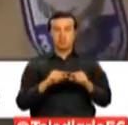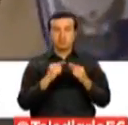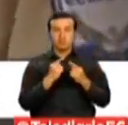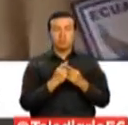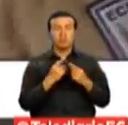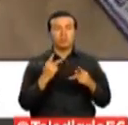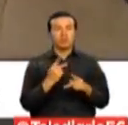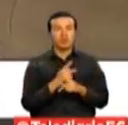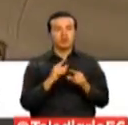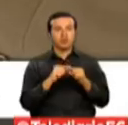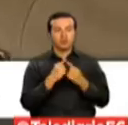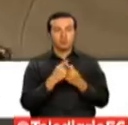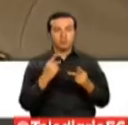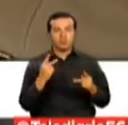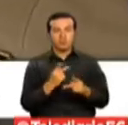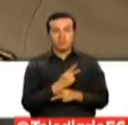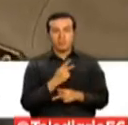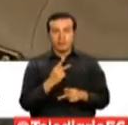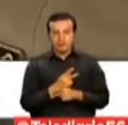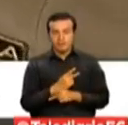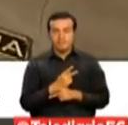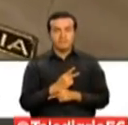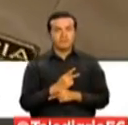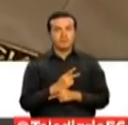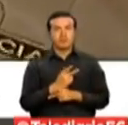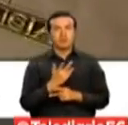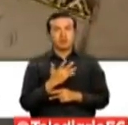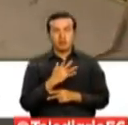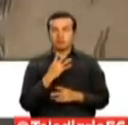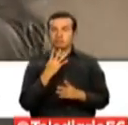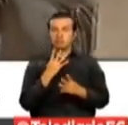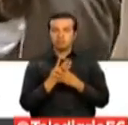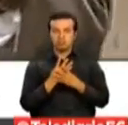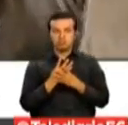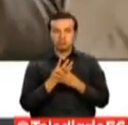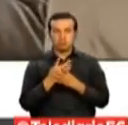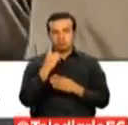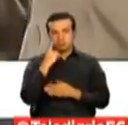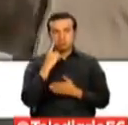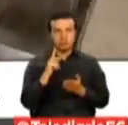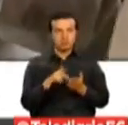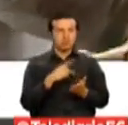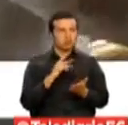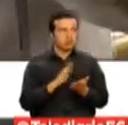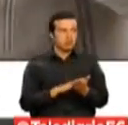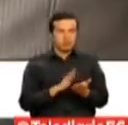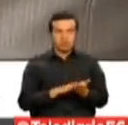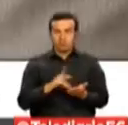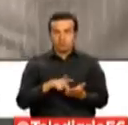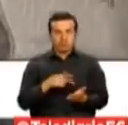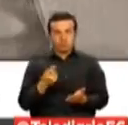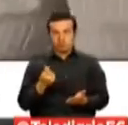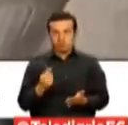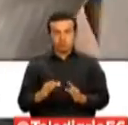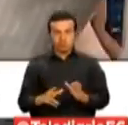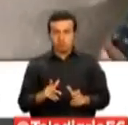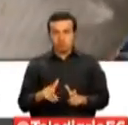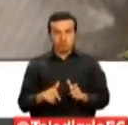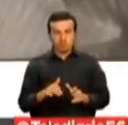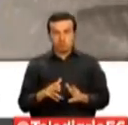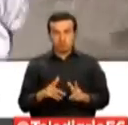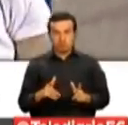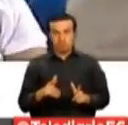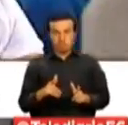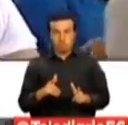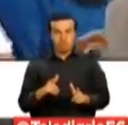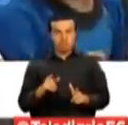una importante banda delictiva que efectivamente era la que cobraba por no robar. Estaba entre comillas dando seguridad, pero lo que